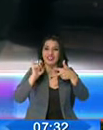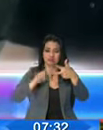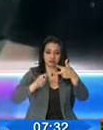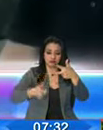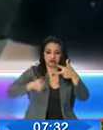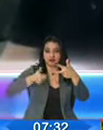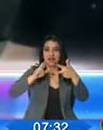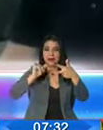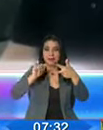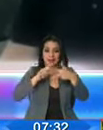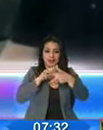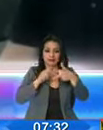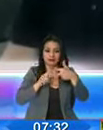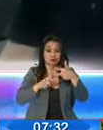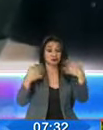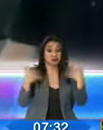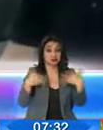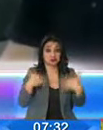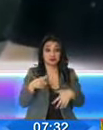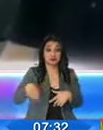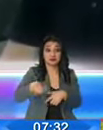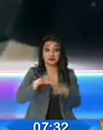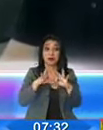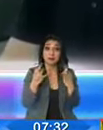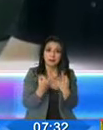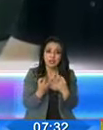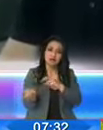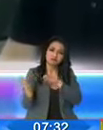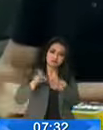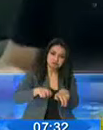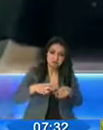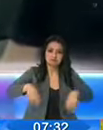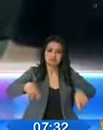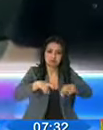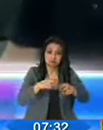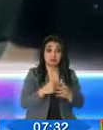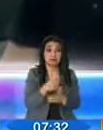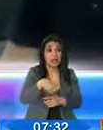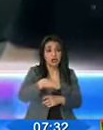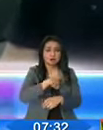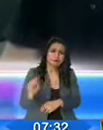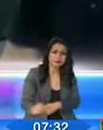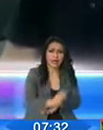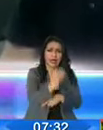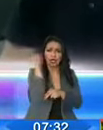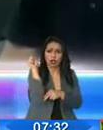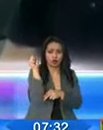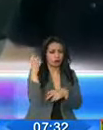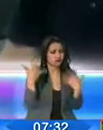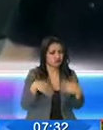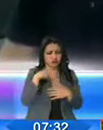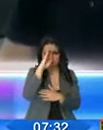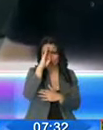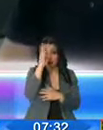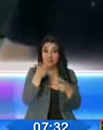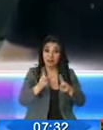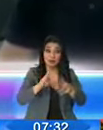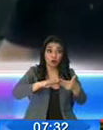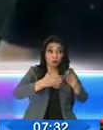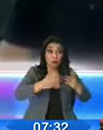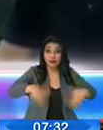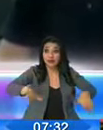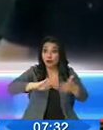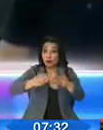Son nuestros héroes policiales y las unidades de policía comunitaria de sus lugares de origen, de